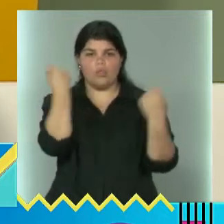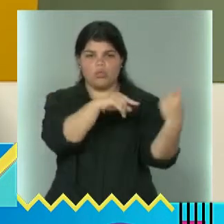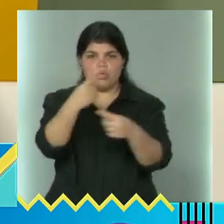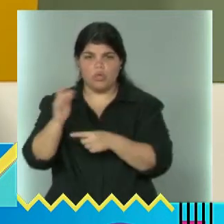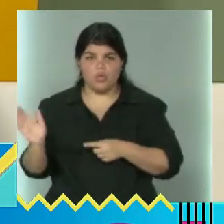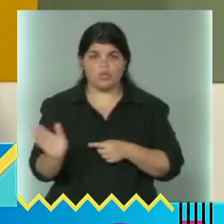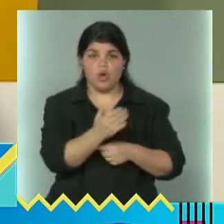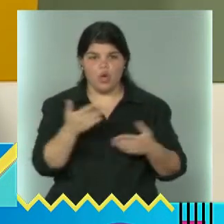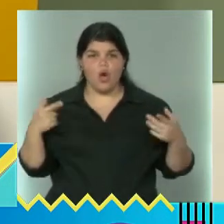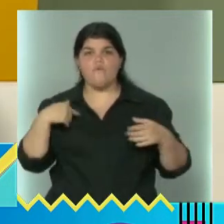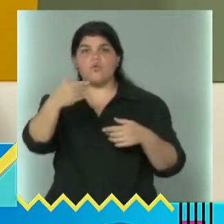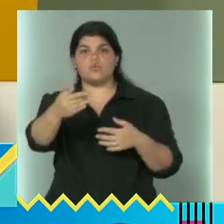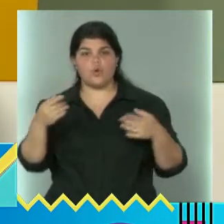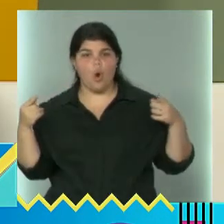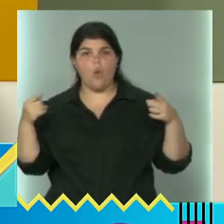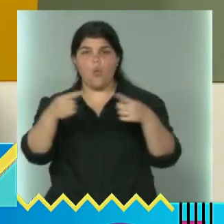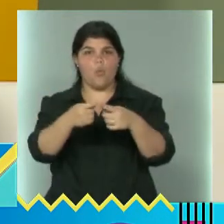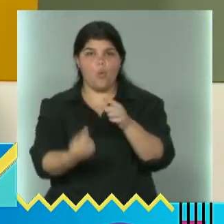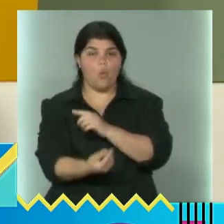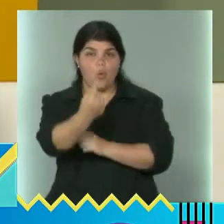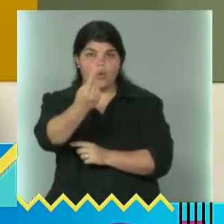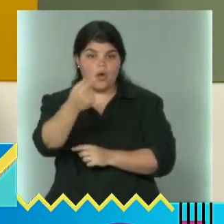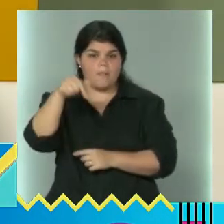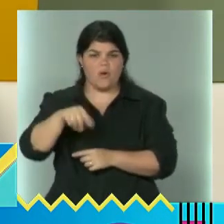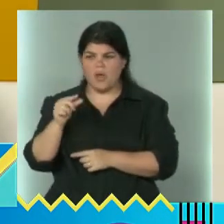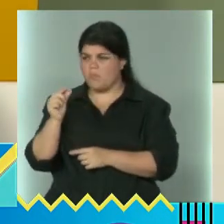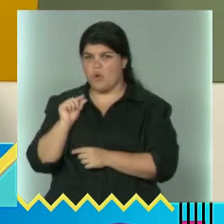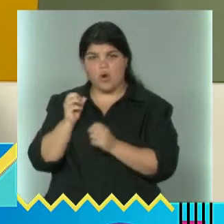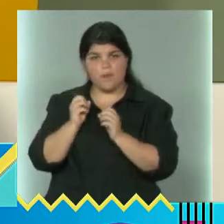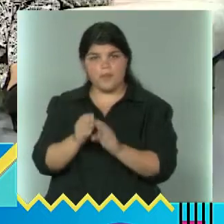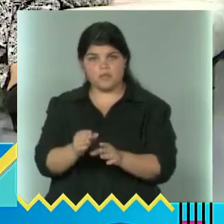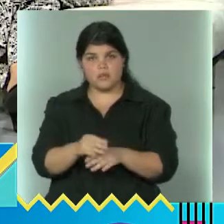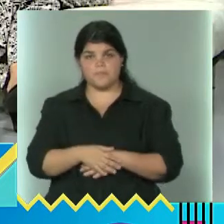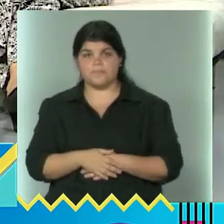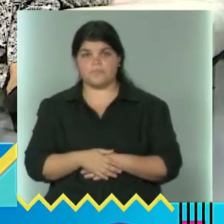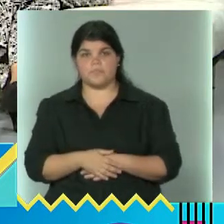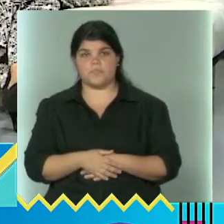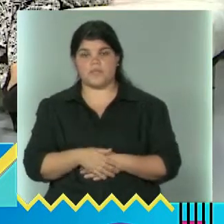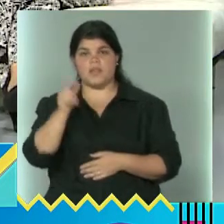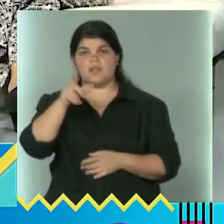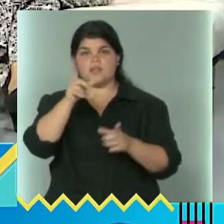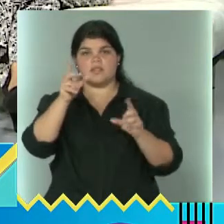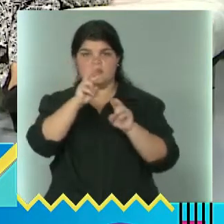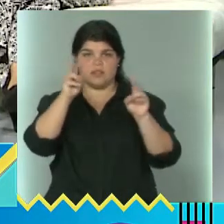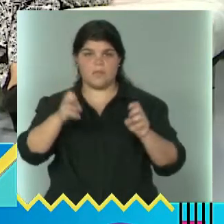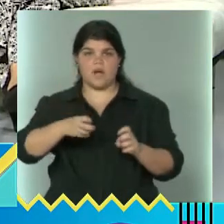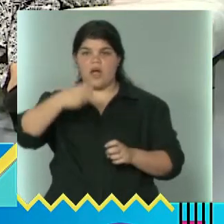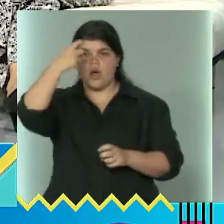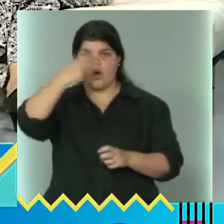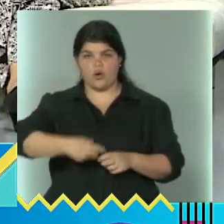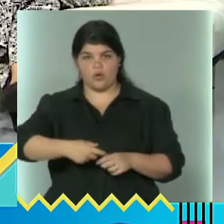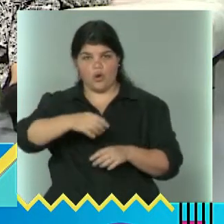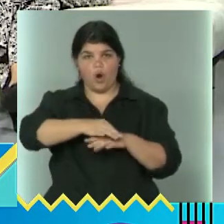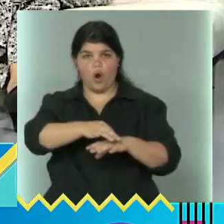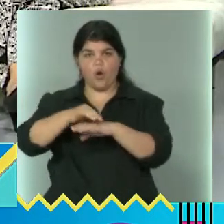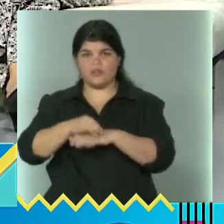pero todavía estamos en una etapa muy reciente del coaching. En el caso específico del coaching ontológico tiene apenas 30 años, no es nada para una